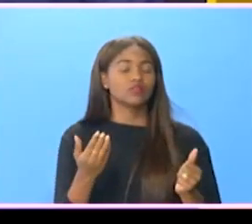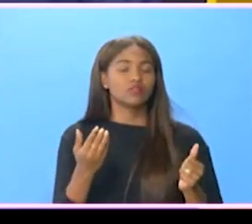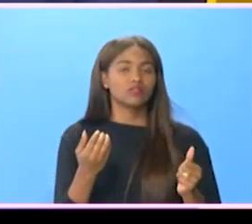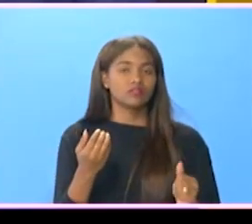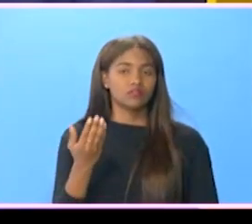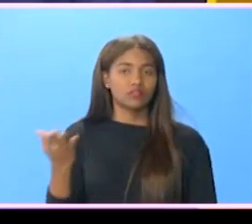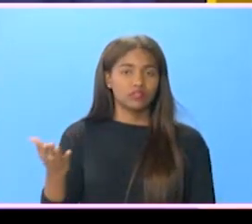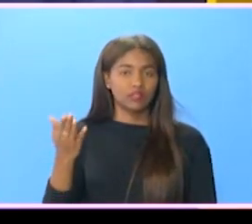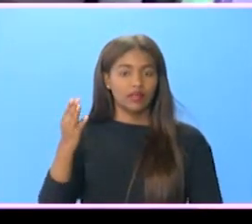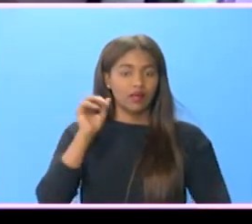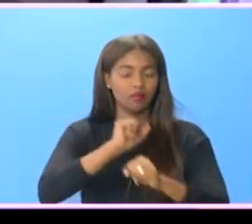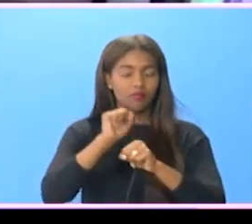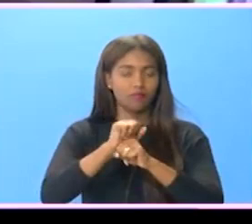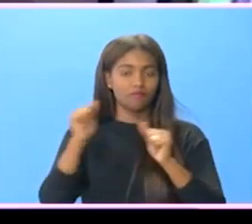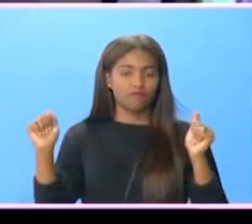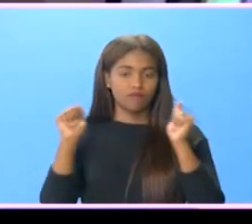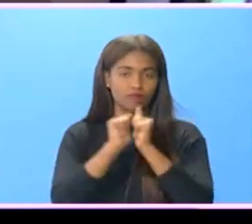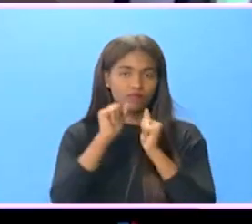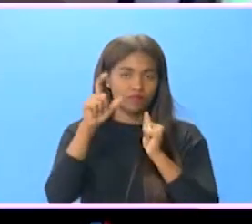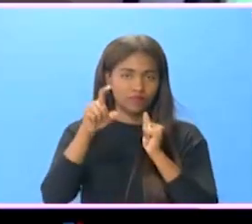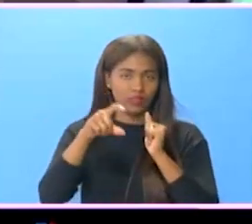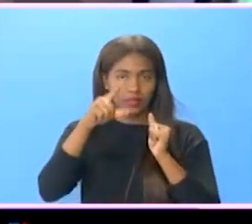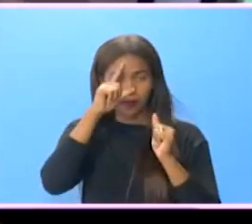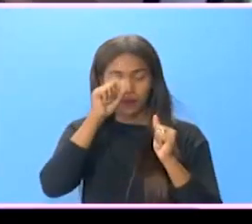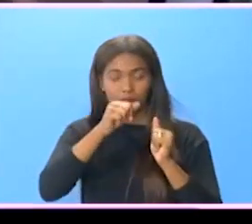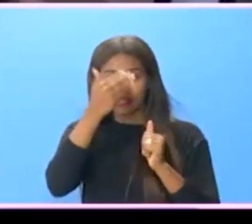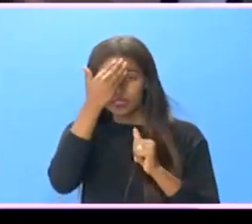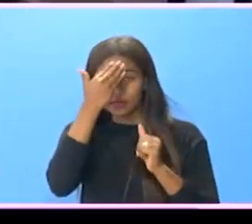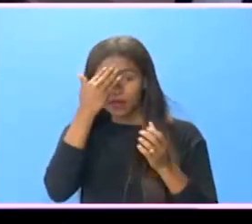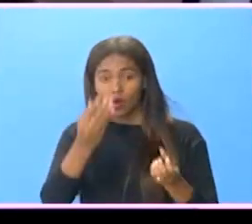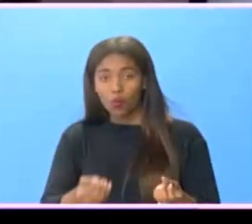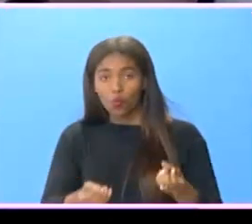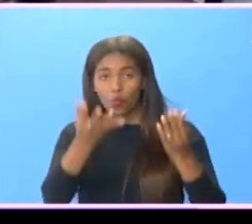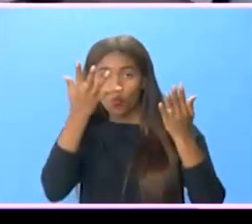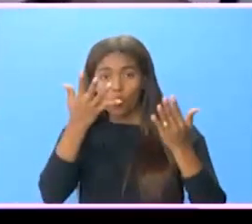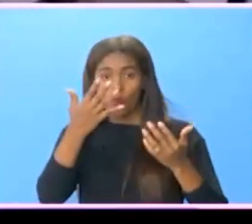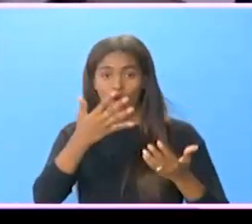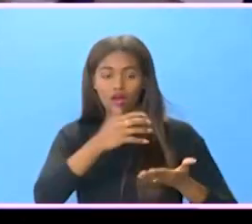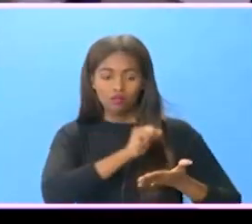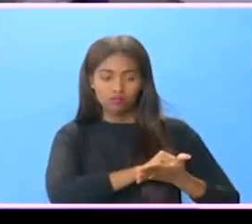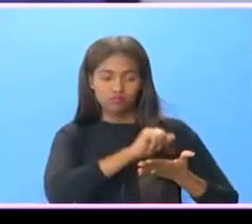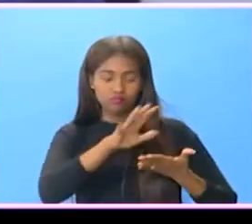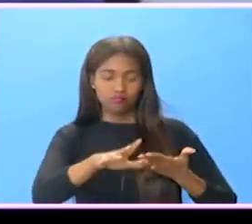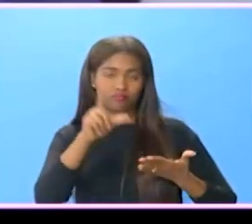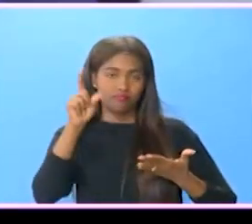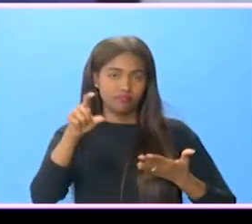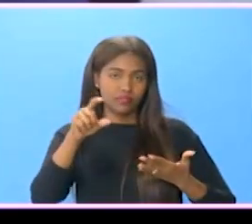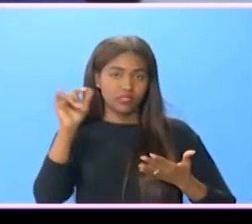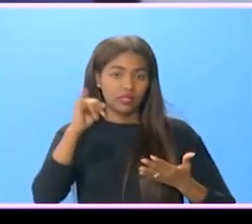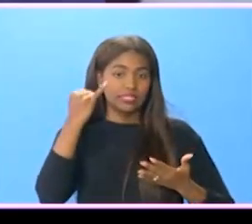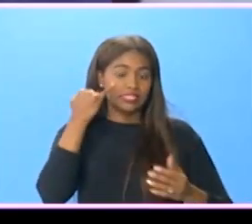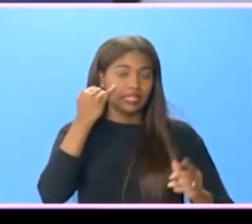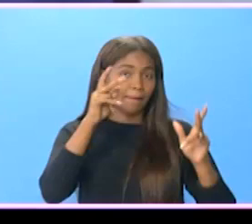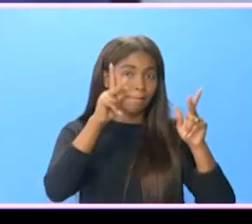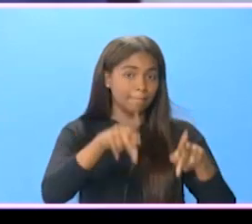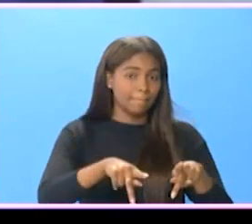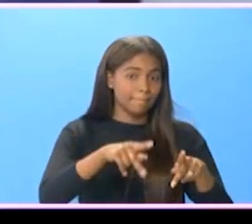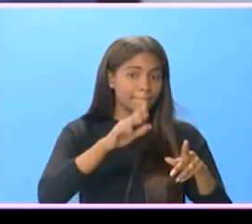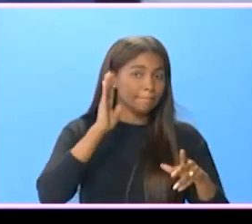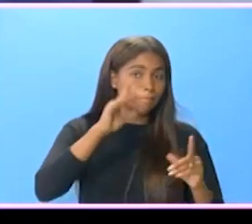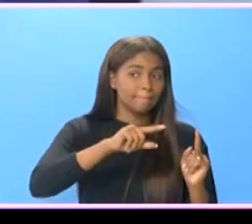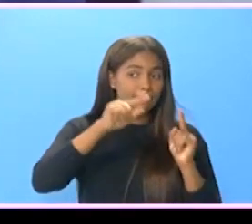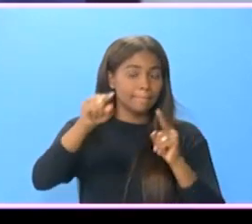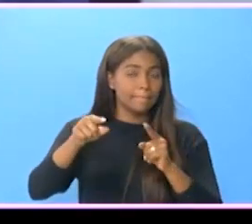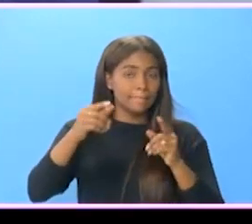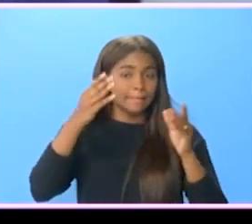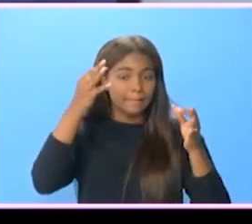plástico deben trabajar en conjunto para determinar la cantidad de extracción y si la paciente pasará por